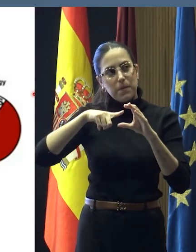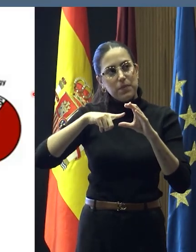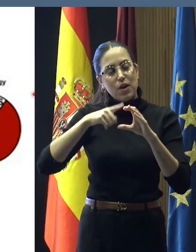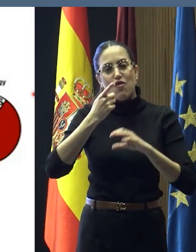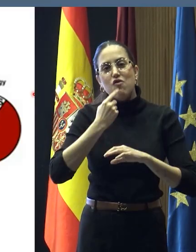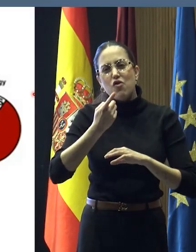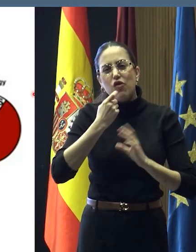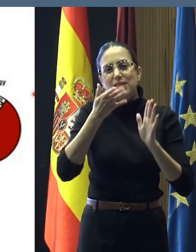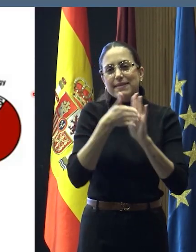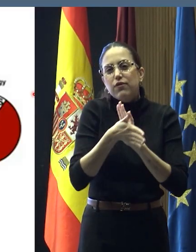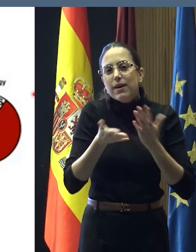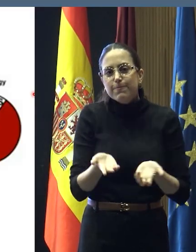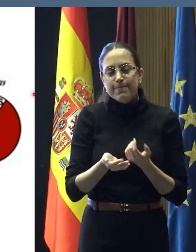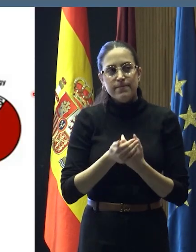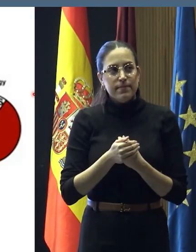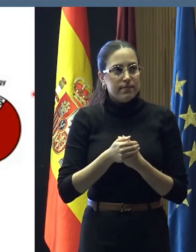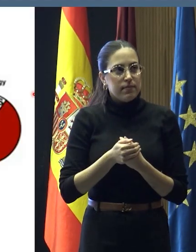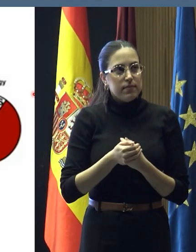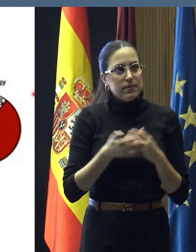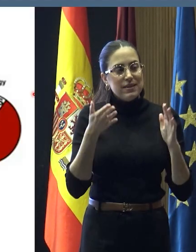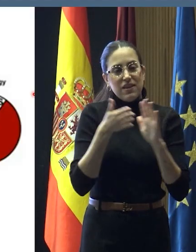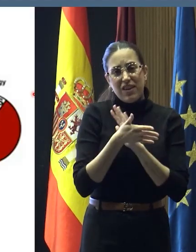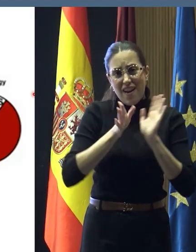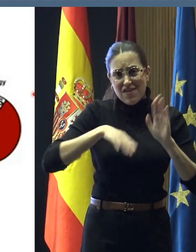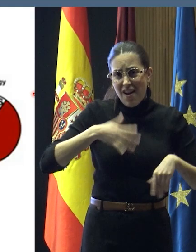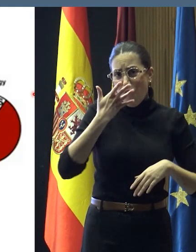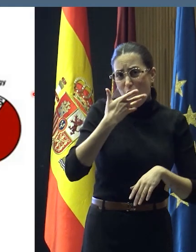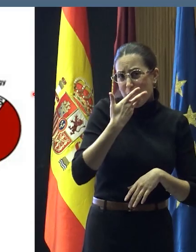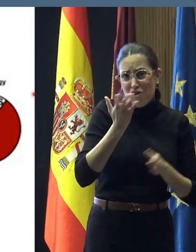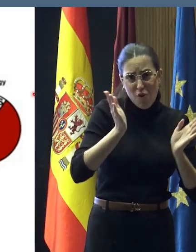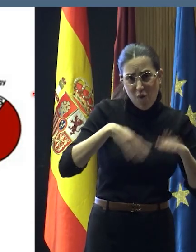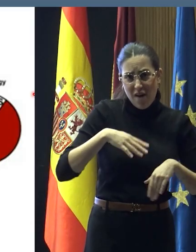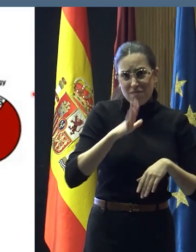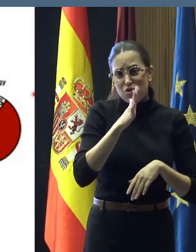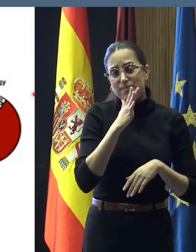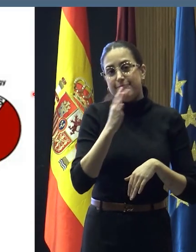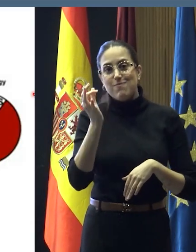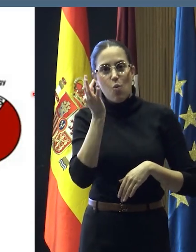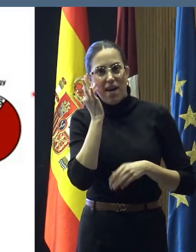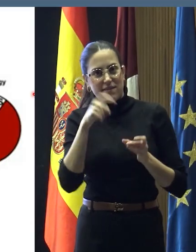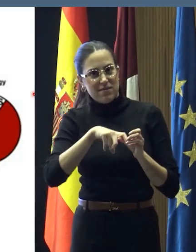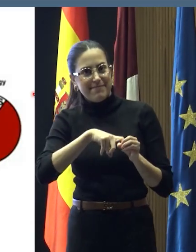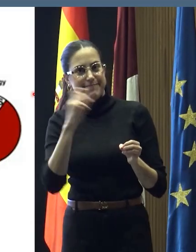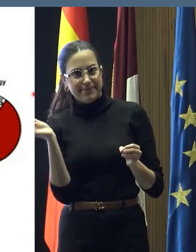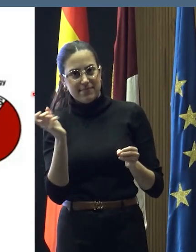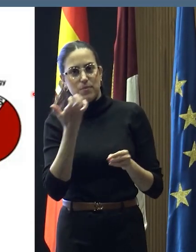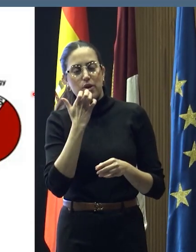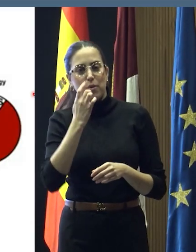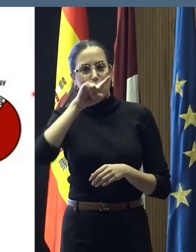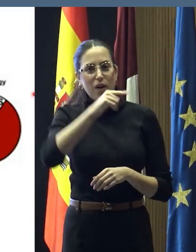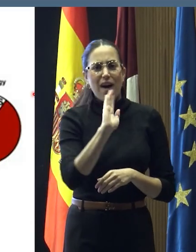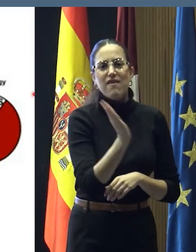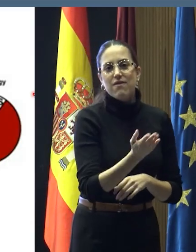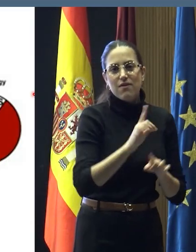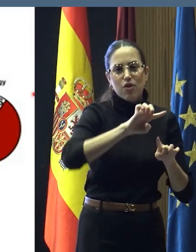mayoritariamente rojo supone una falta de conocimiento que va a influir en diagnósticos,